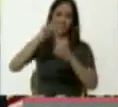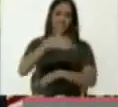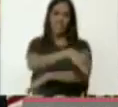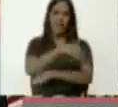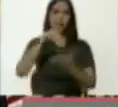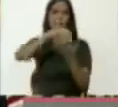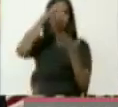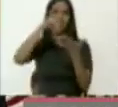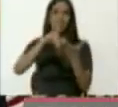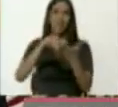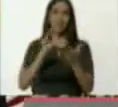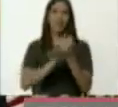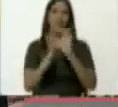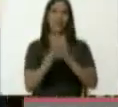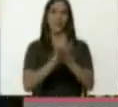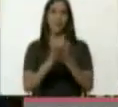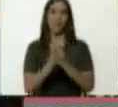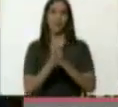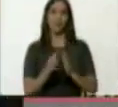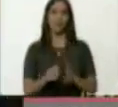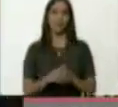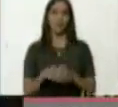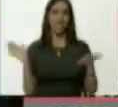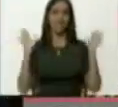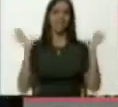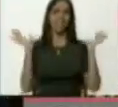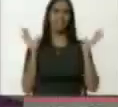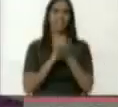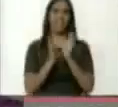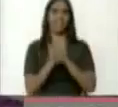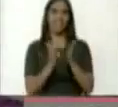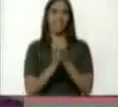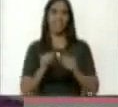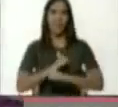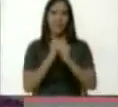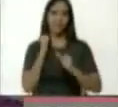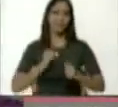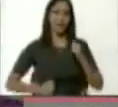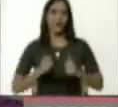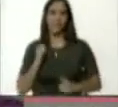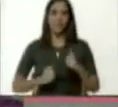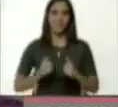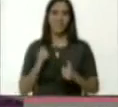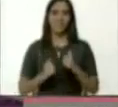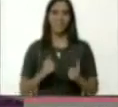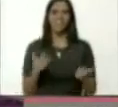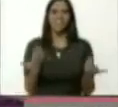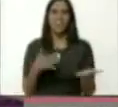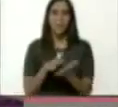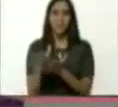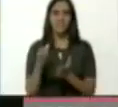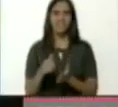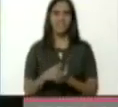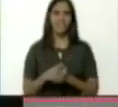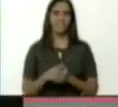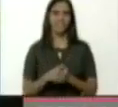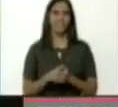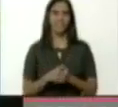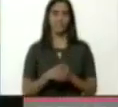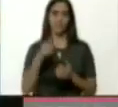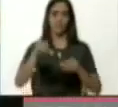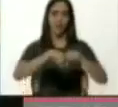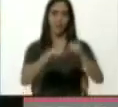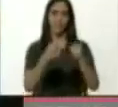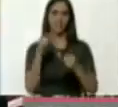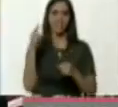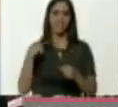por ahí por la del Arepazo? Que amanezcamos así en el Arepazo en la mañana y empecemos a trotar. ¿Qué nos pasaría? ¿Ah? Tú coges para tu panadería que